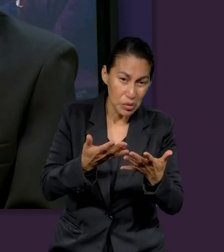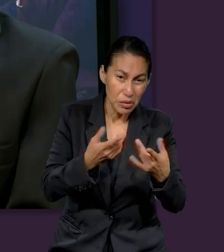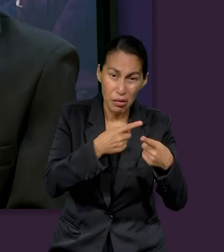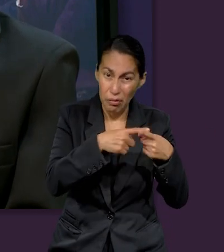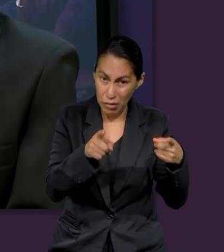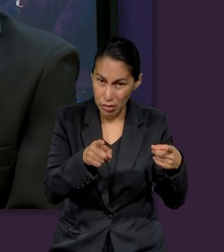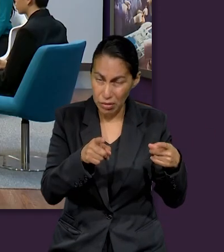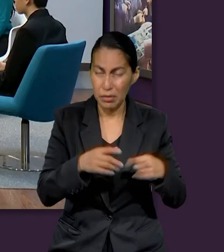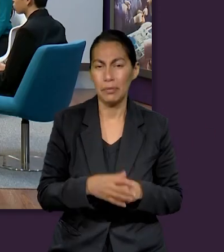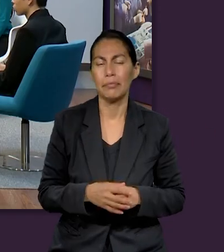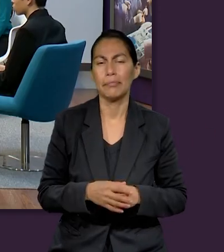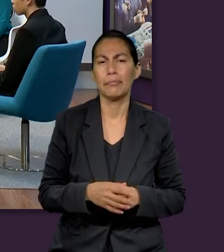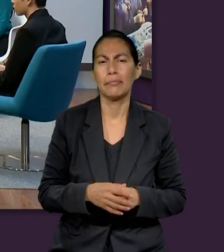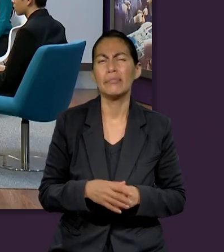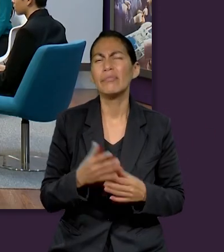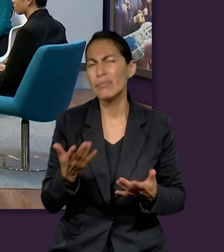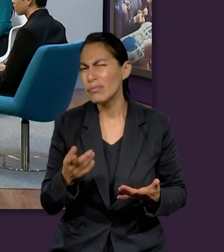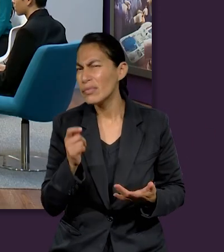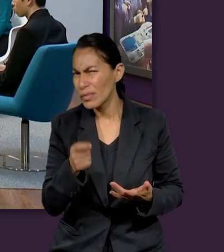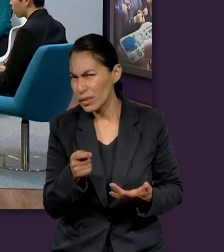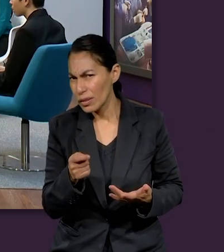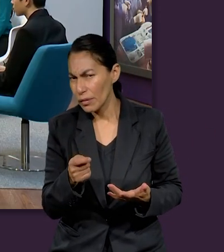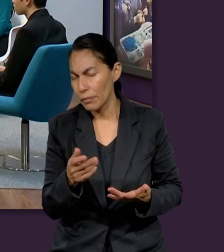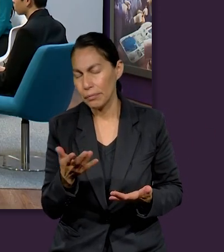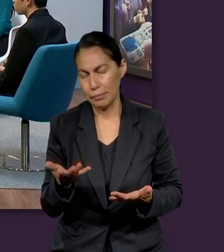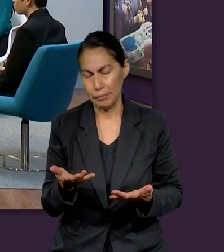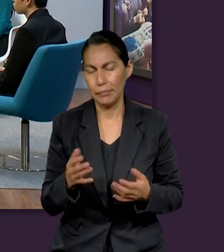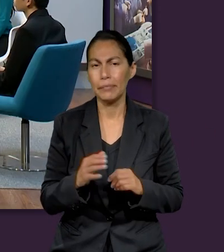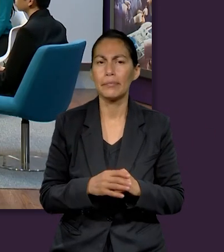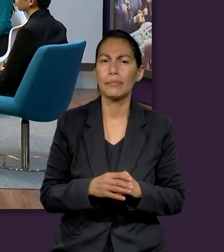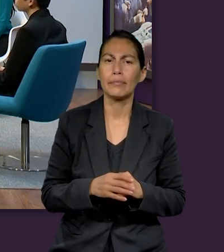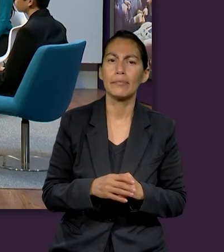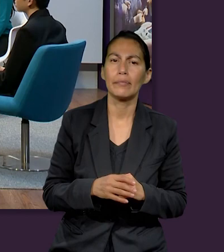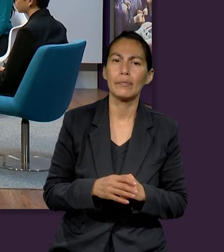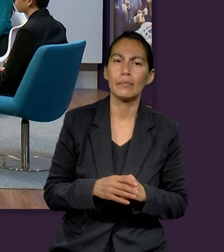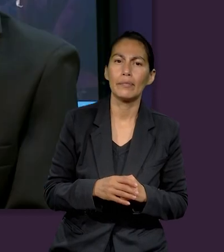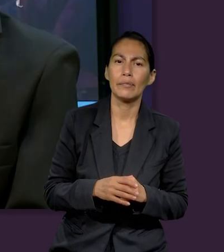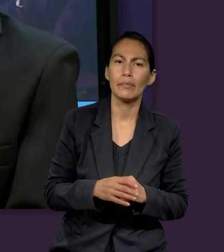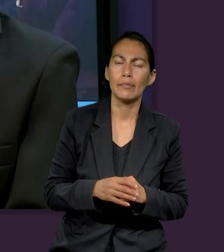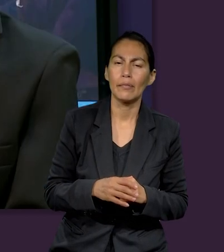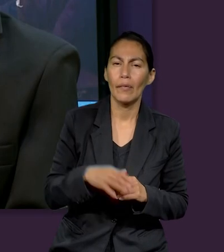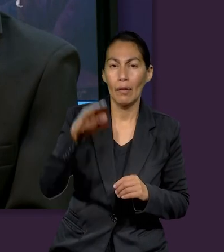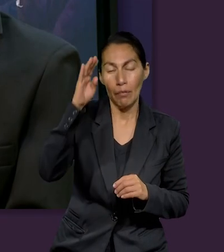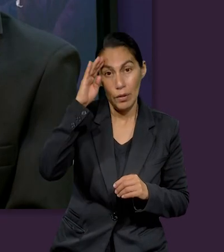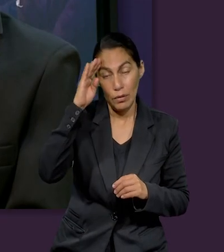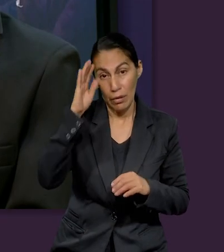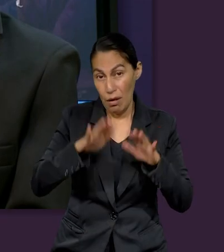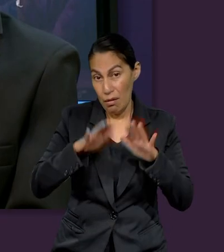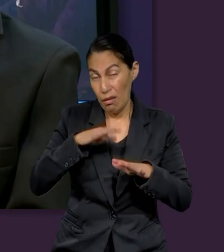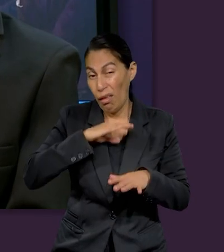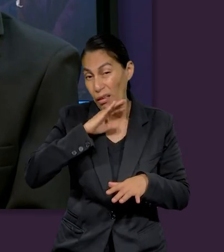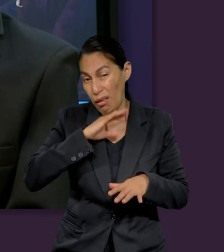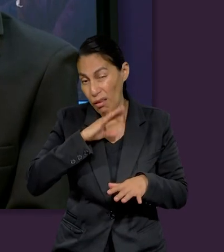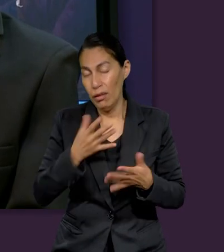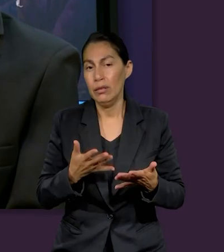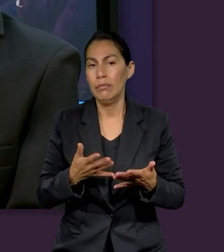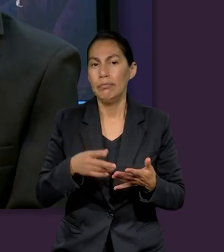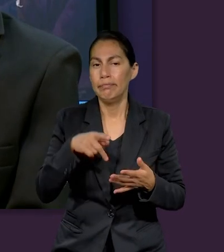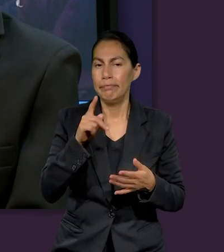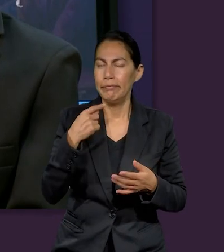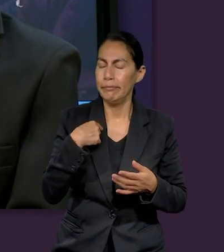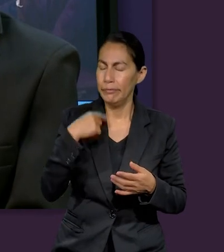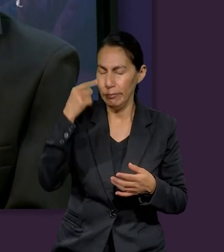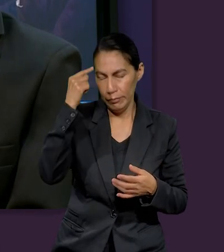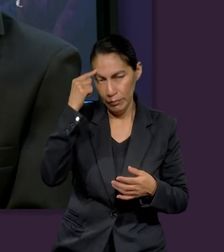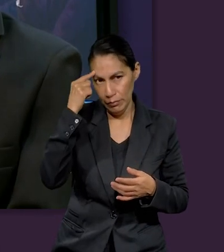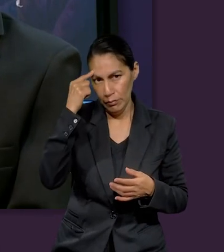de de la tierra no no sean las más adecuadas y yo creo que eso pasa también hoy en día aunque tal vez muchas veces no lo no